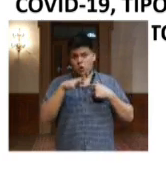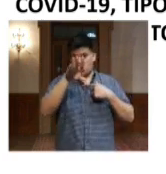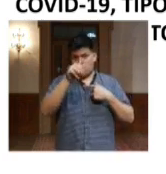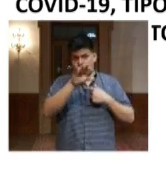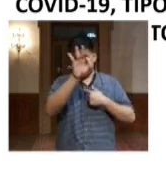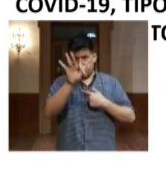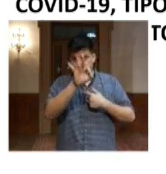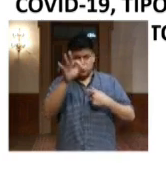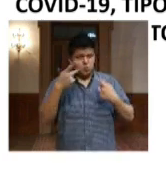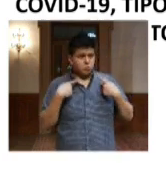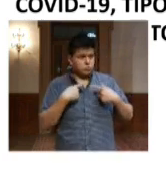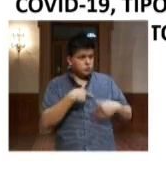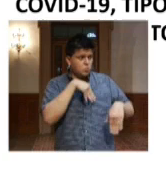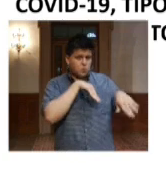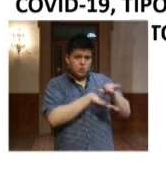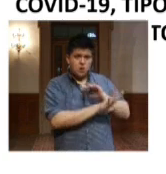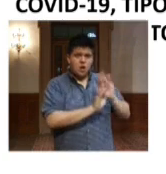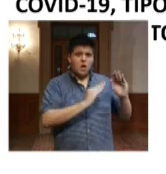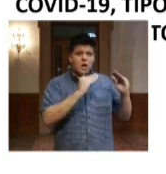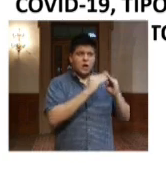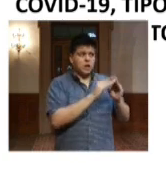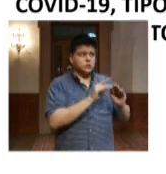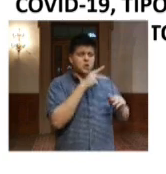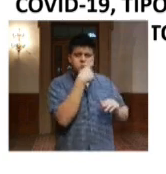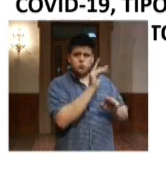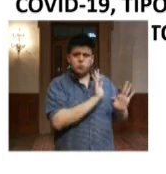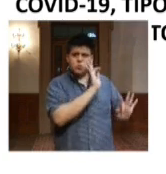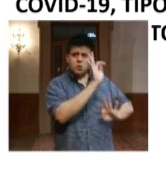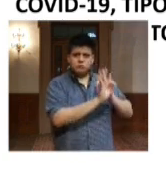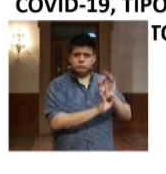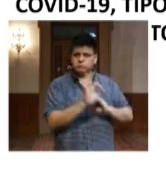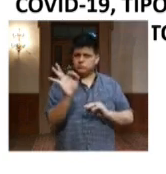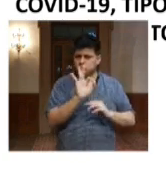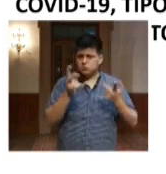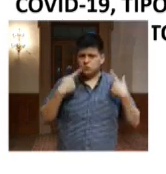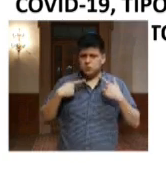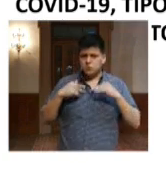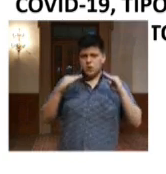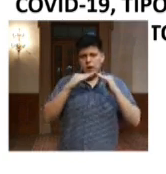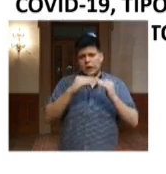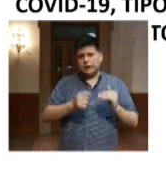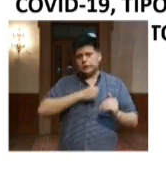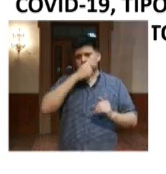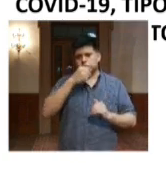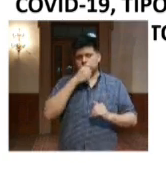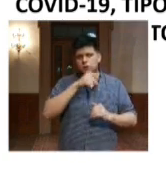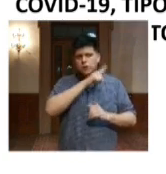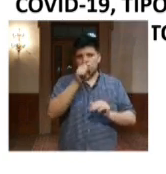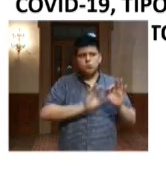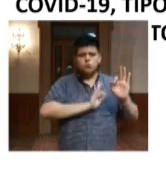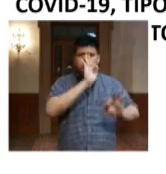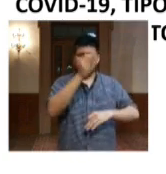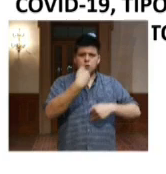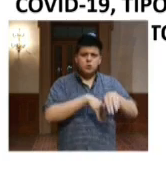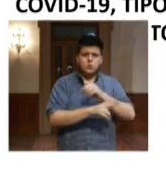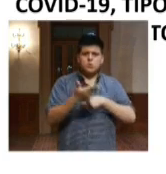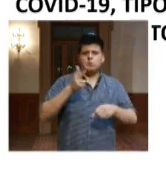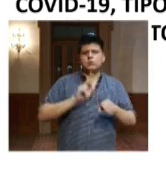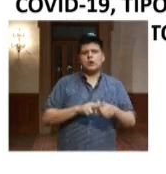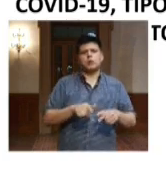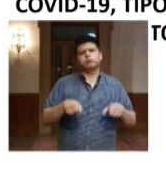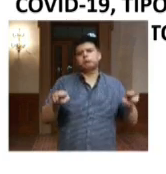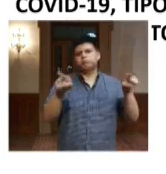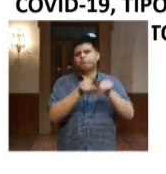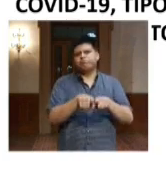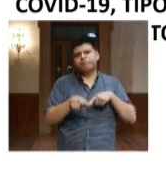Seguramente esto, mientras permanezca la población de los asilos en hospital, esto va a continuar así, ¿verdad?